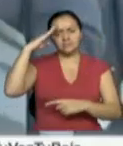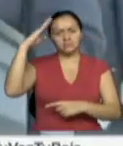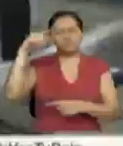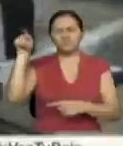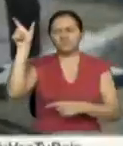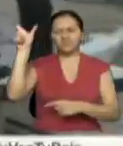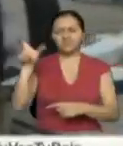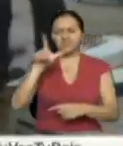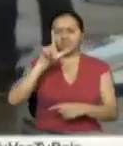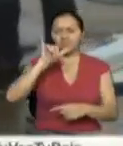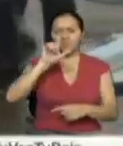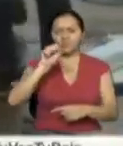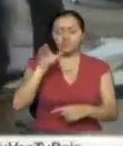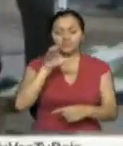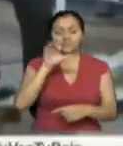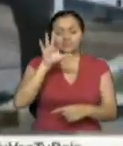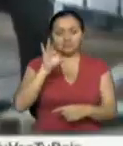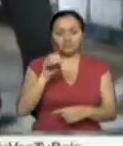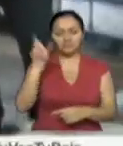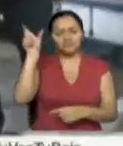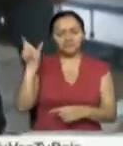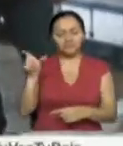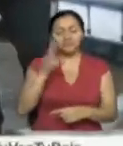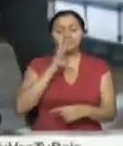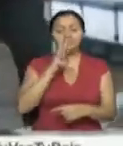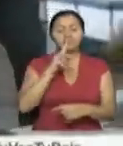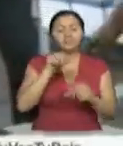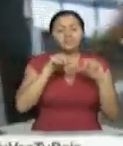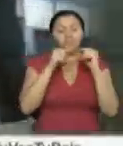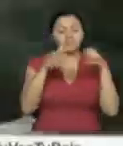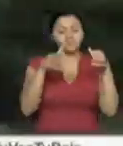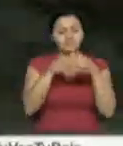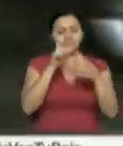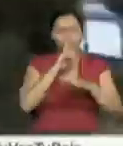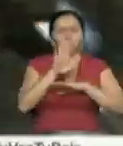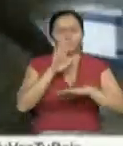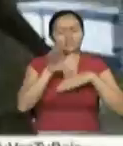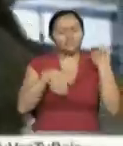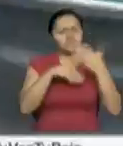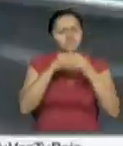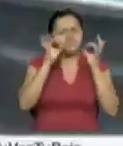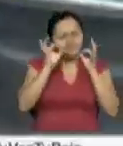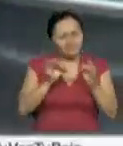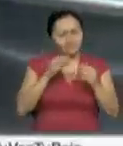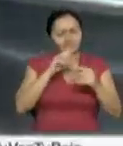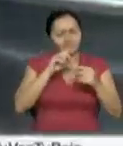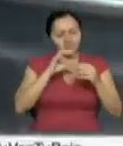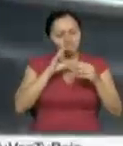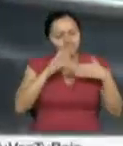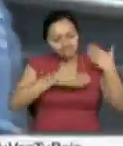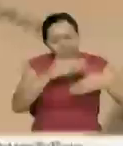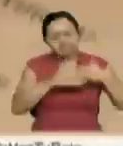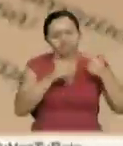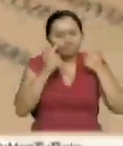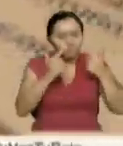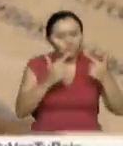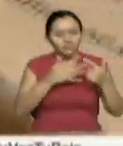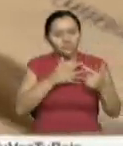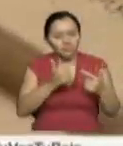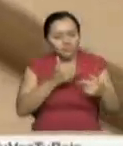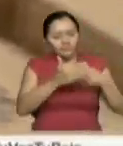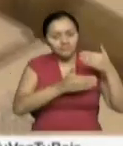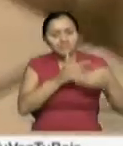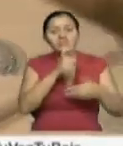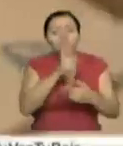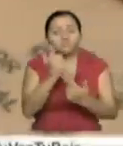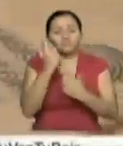del Ejército, Luis Castro. Este organismo ratificó el cumplimiento estricto de la cadena de custodia del material electoral realizado